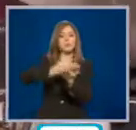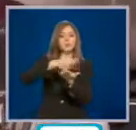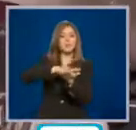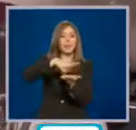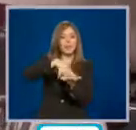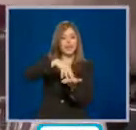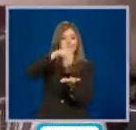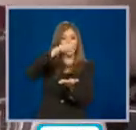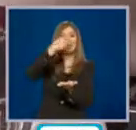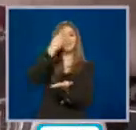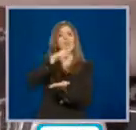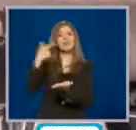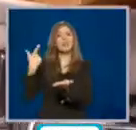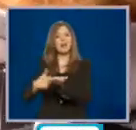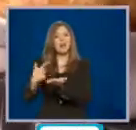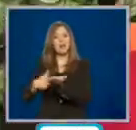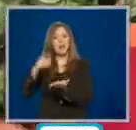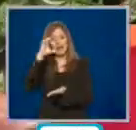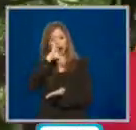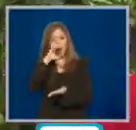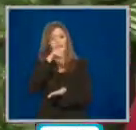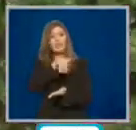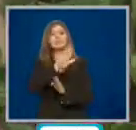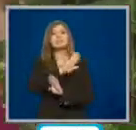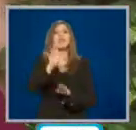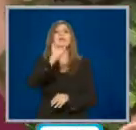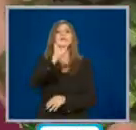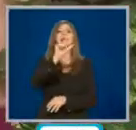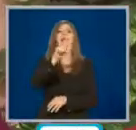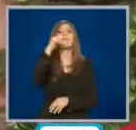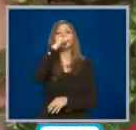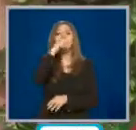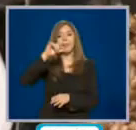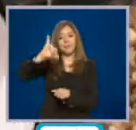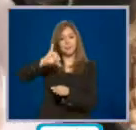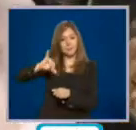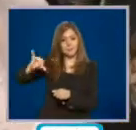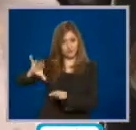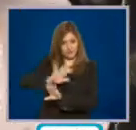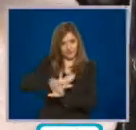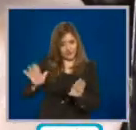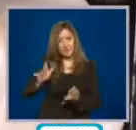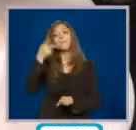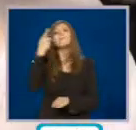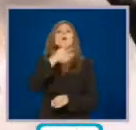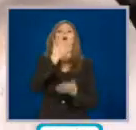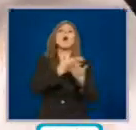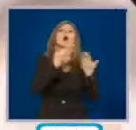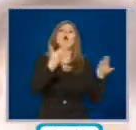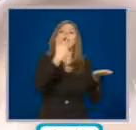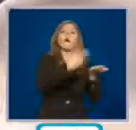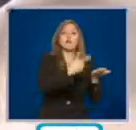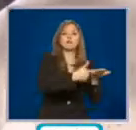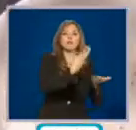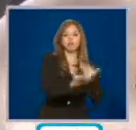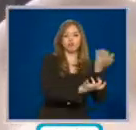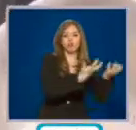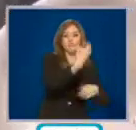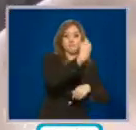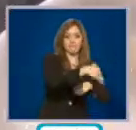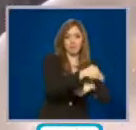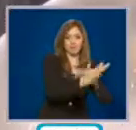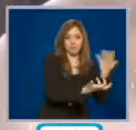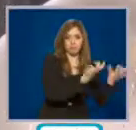en un sartén previamente caliente. Este ya está salpimentado, ¿ok? Sí. Lo vamos a poner a freír. En lo que esto está, vámonos del otro